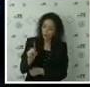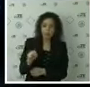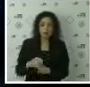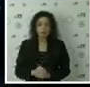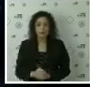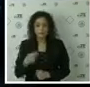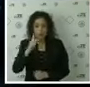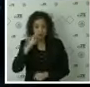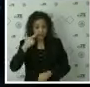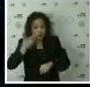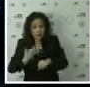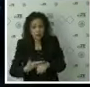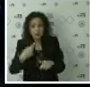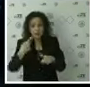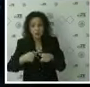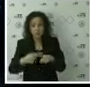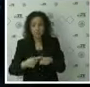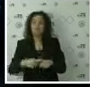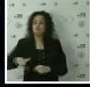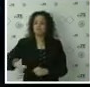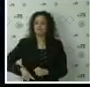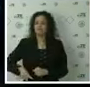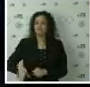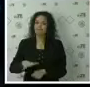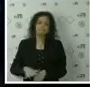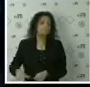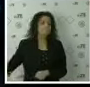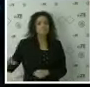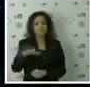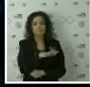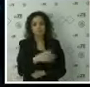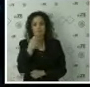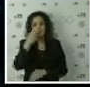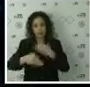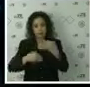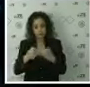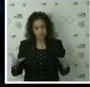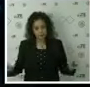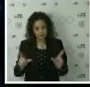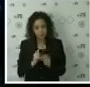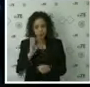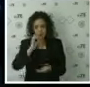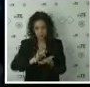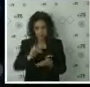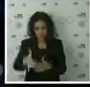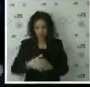creo que es responsabilidad del Estado y del gobierno. Es todo, muchas gracias.